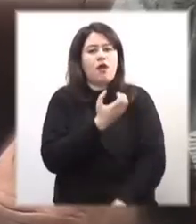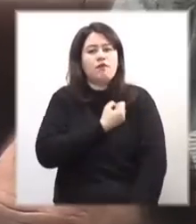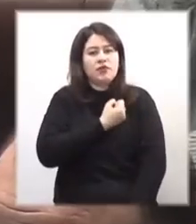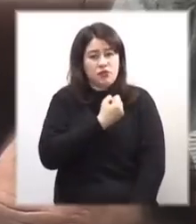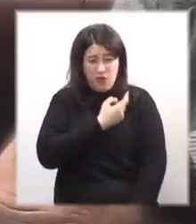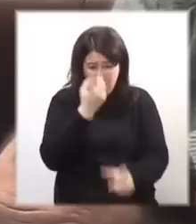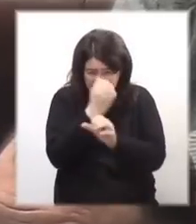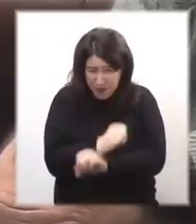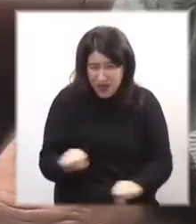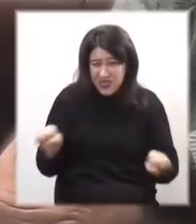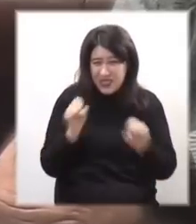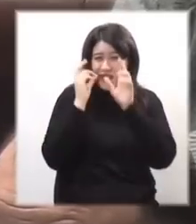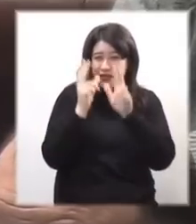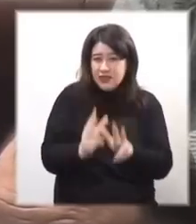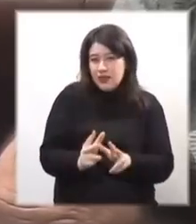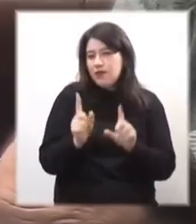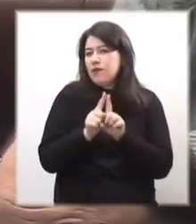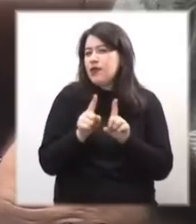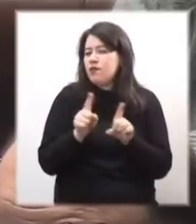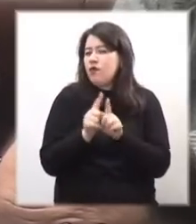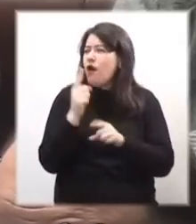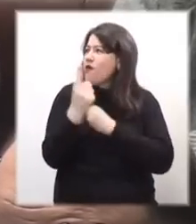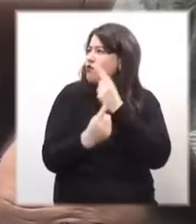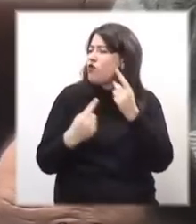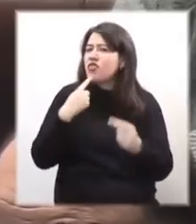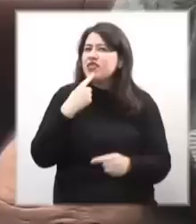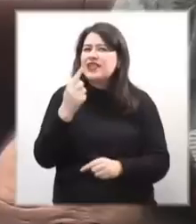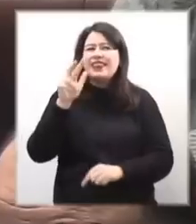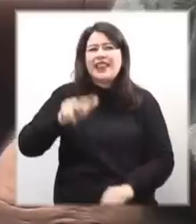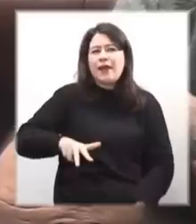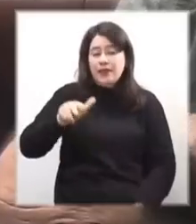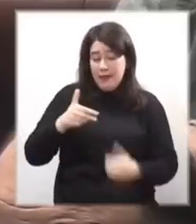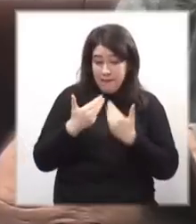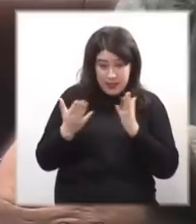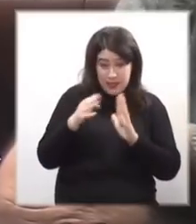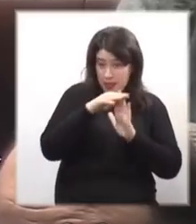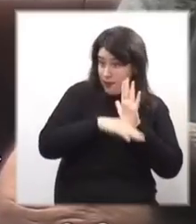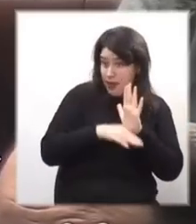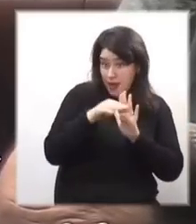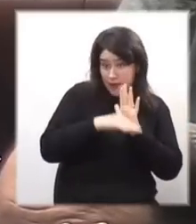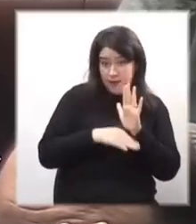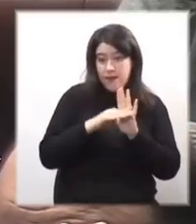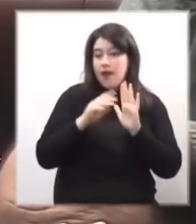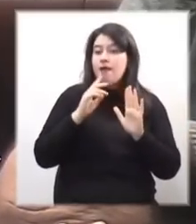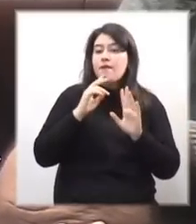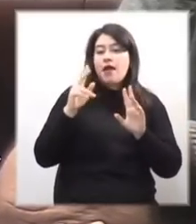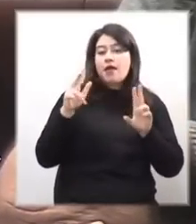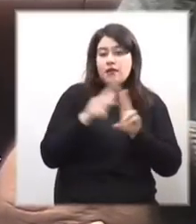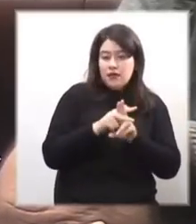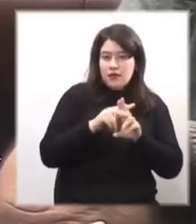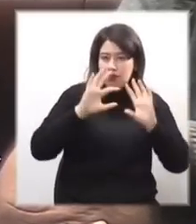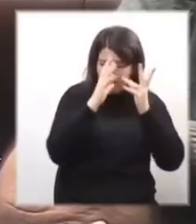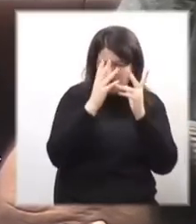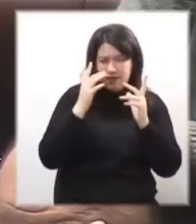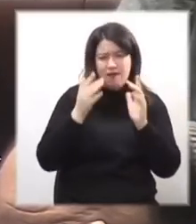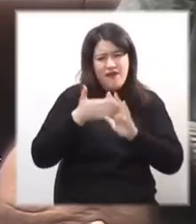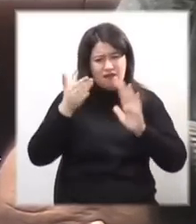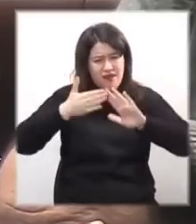homicidios? ¿Es posible afirmar, como se ha escuchado, que en 3 meses luego de iniciar el programa de interruptores de violencia los homicidios van a